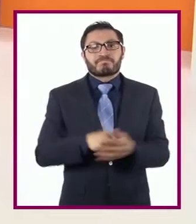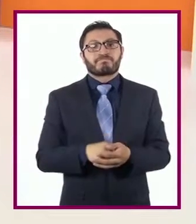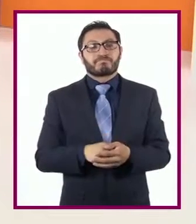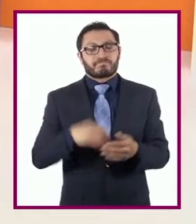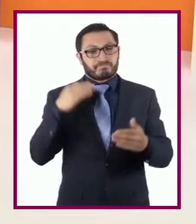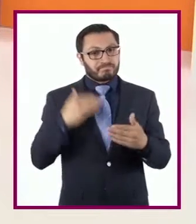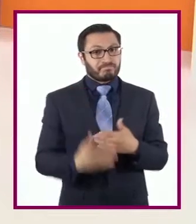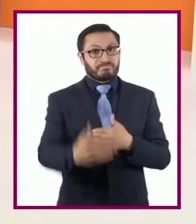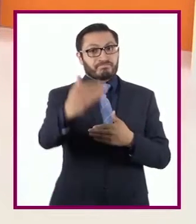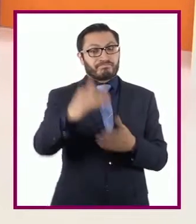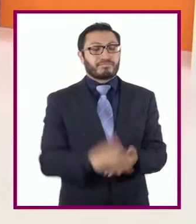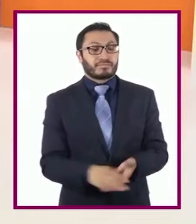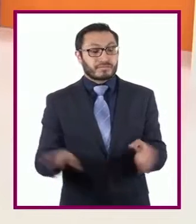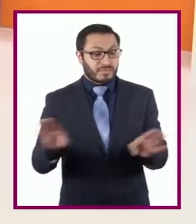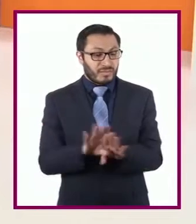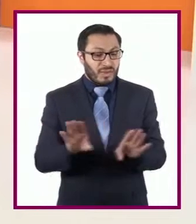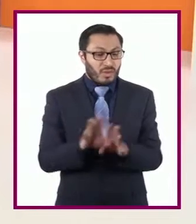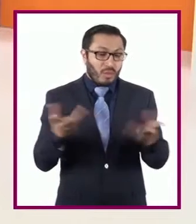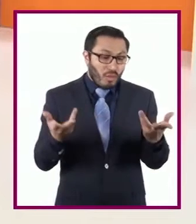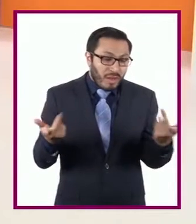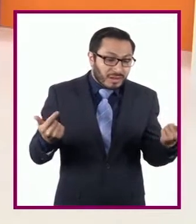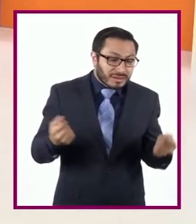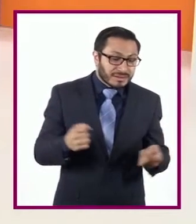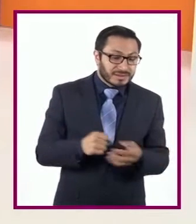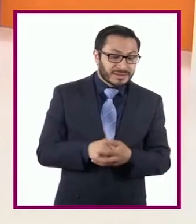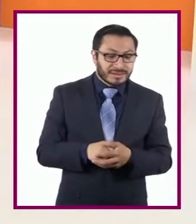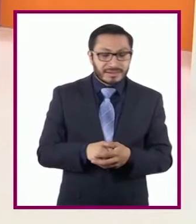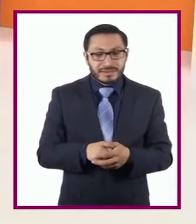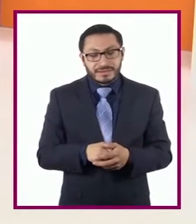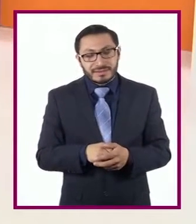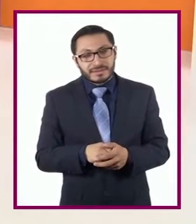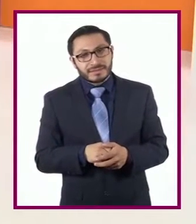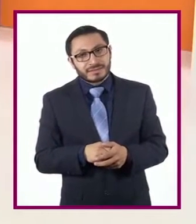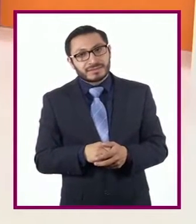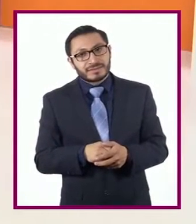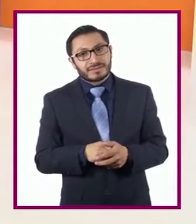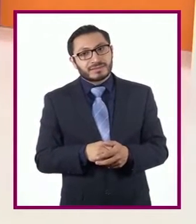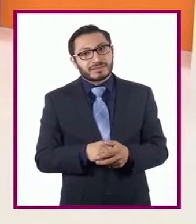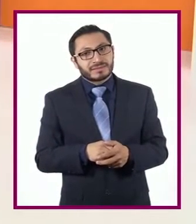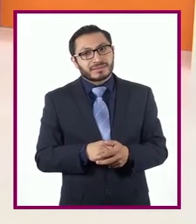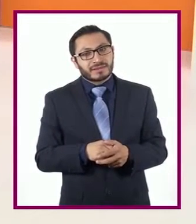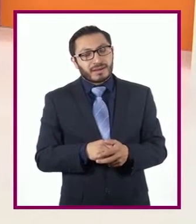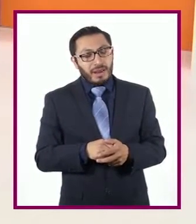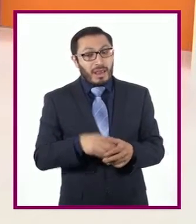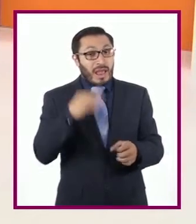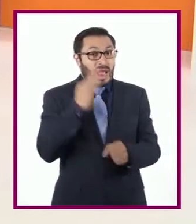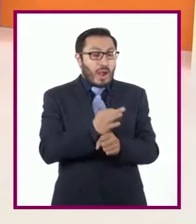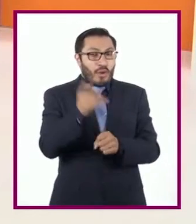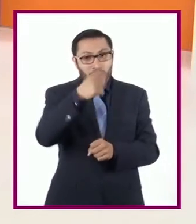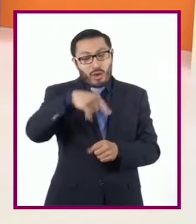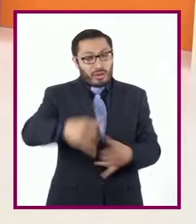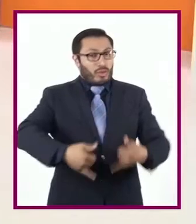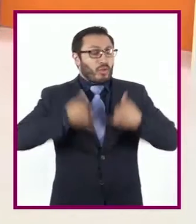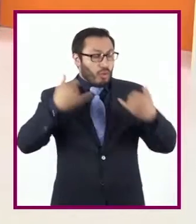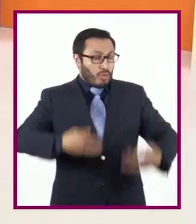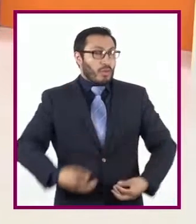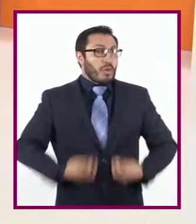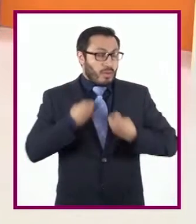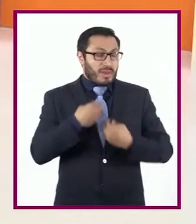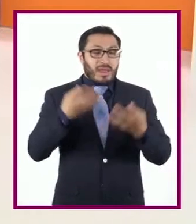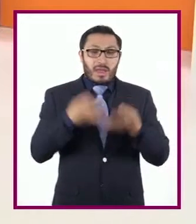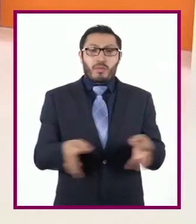adelante? ¿Cómo hacer qué cosas? La etapa que están viviendo es muy importante porque tendrán que